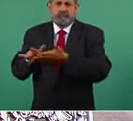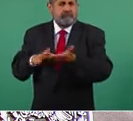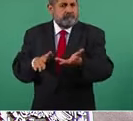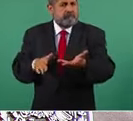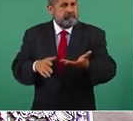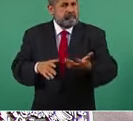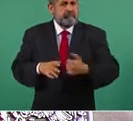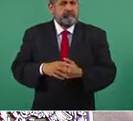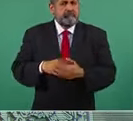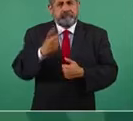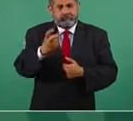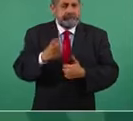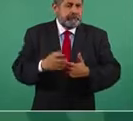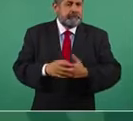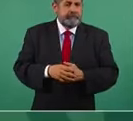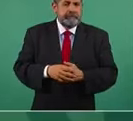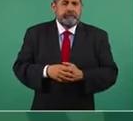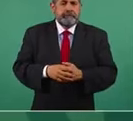Por eso